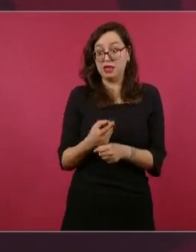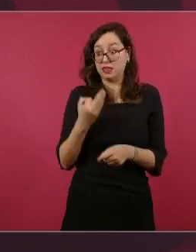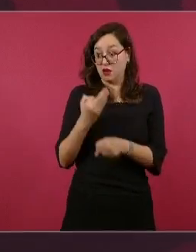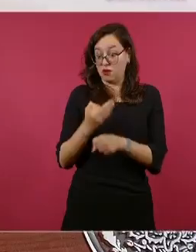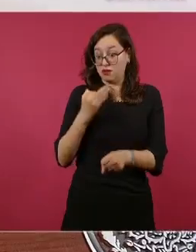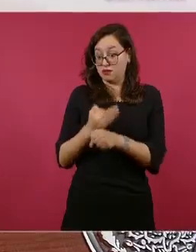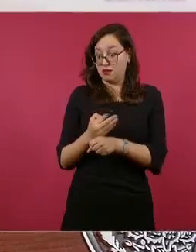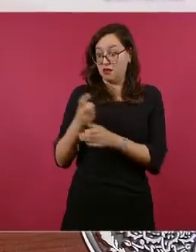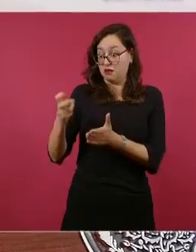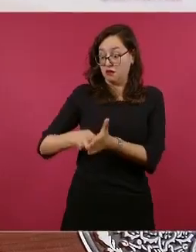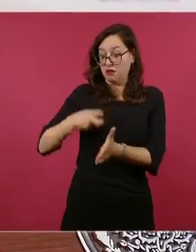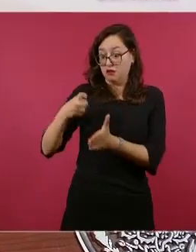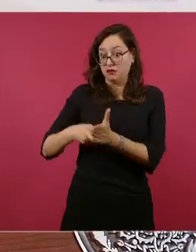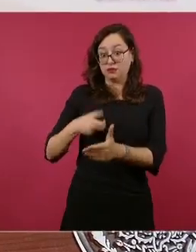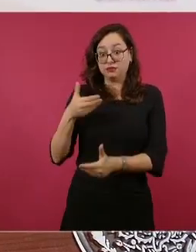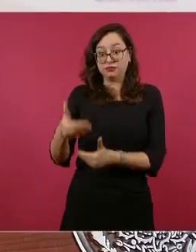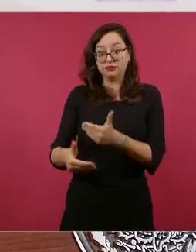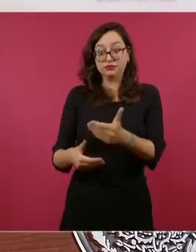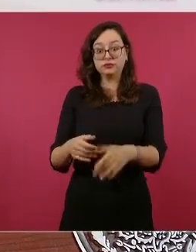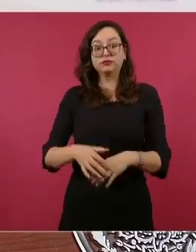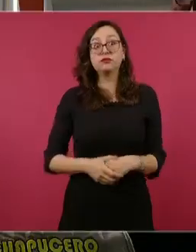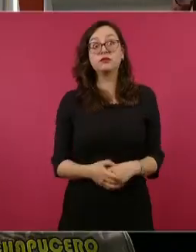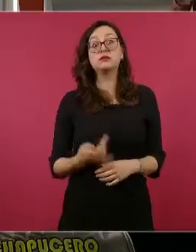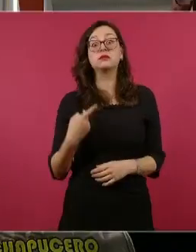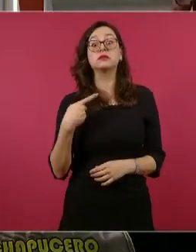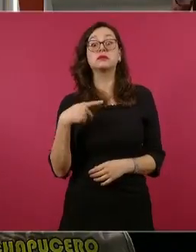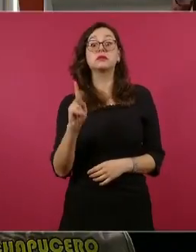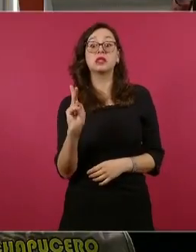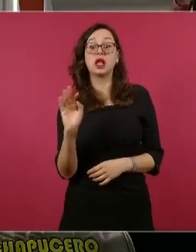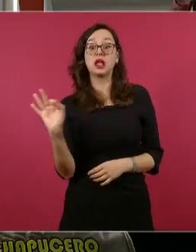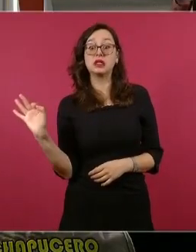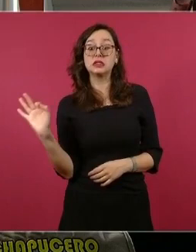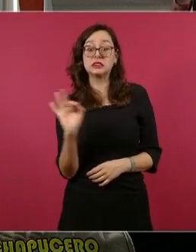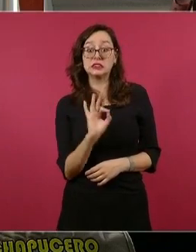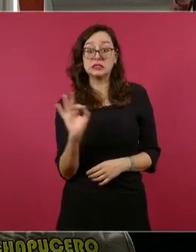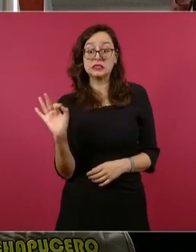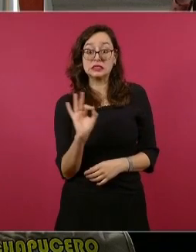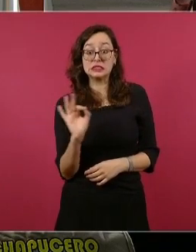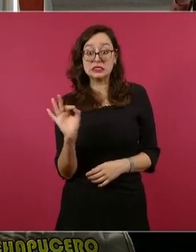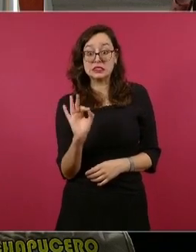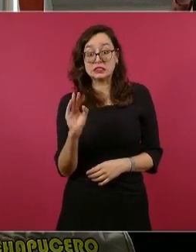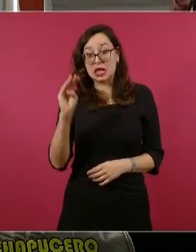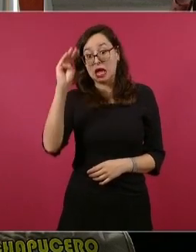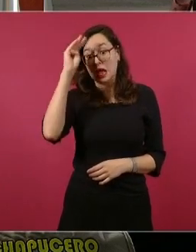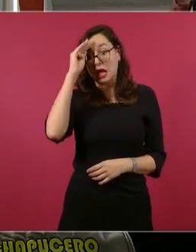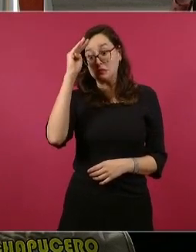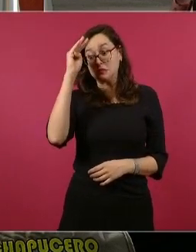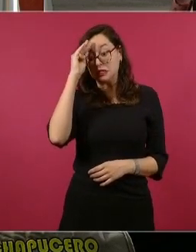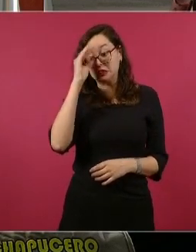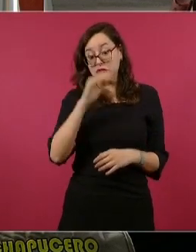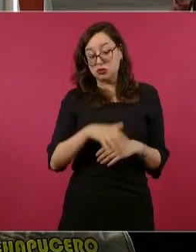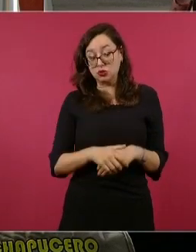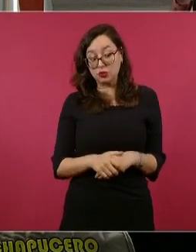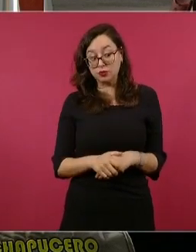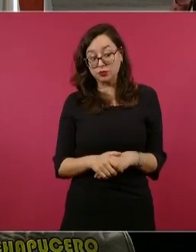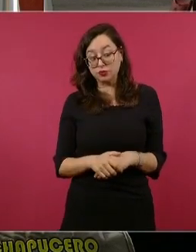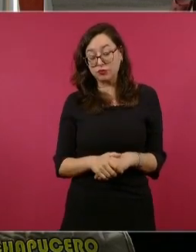hacia adelante. Pero, ¿se correría el riesgo de que se intente aprobar con el nuevo gobierno o usted se quiere jubilar con esa